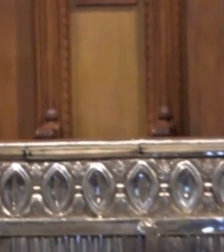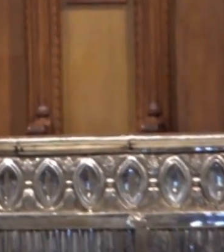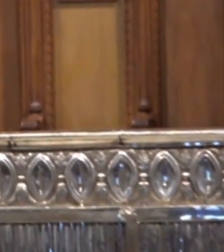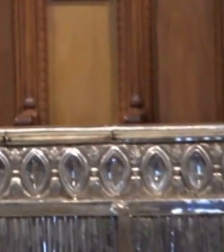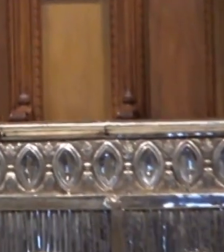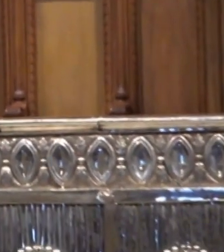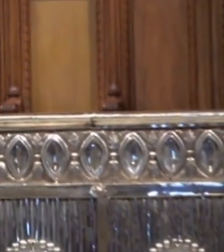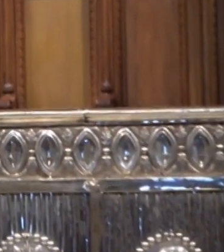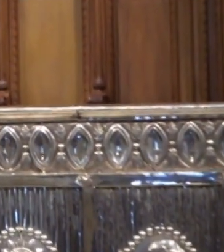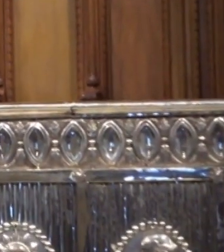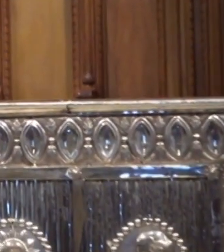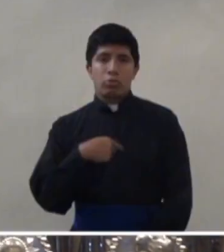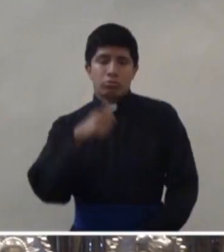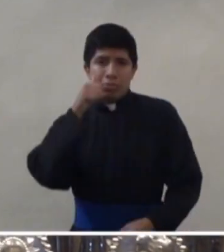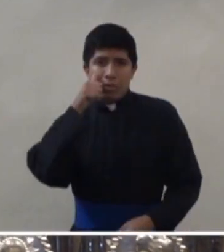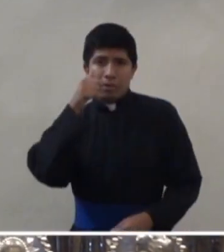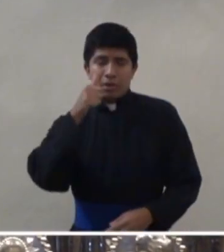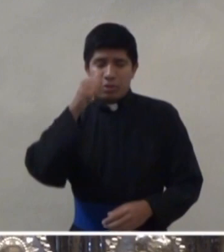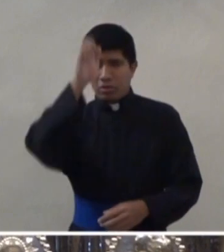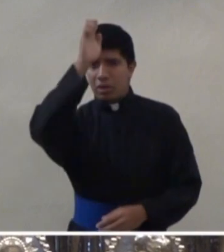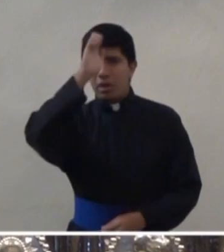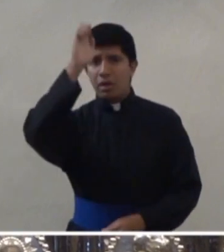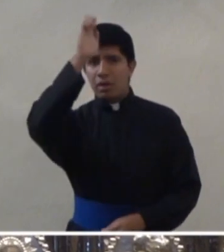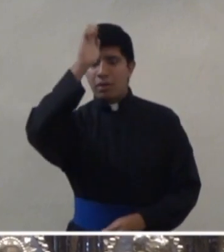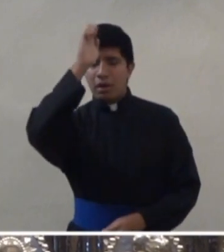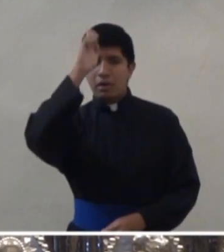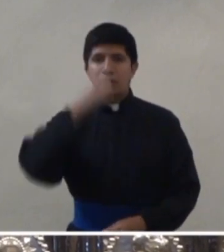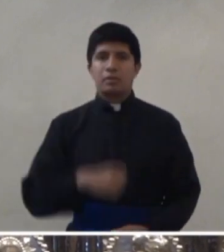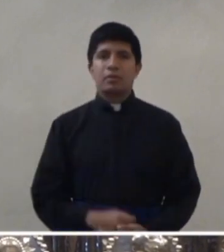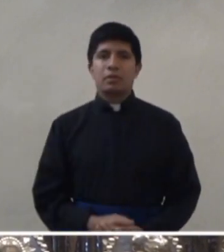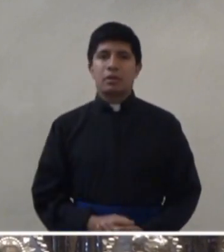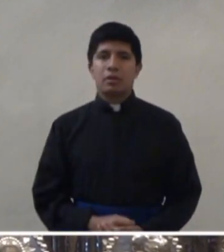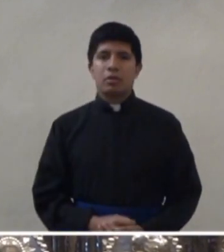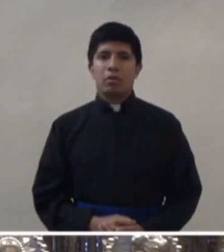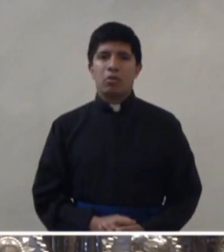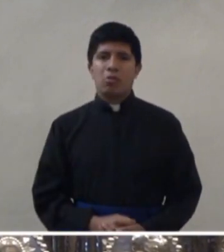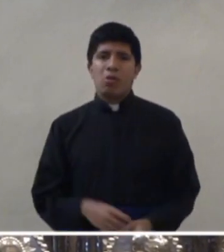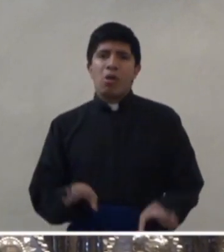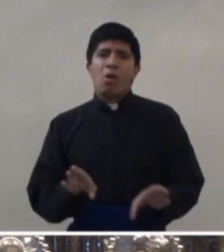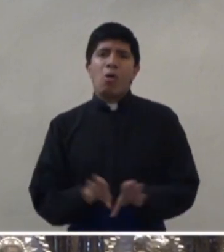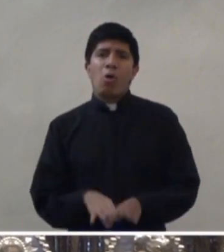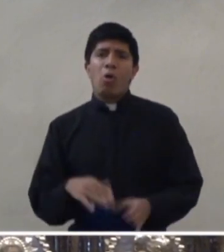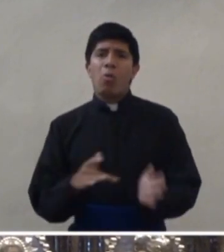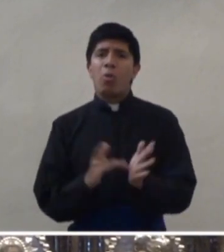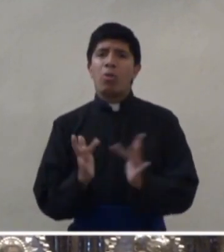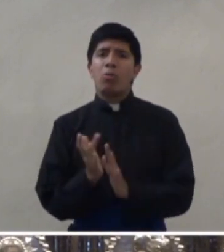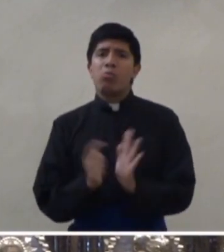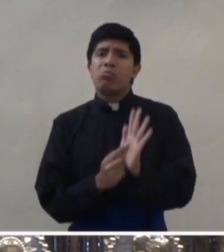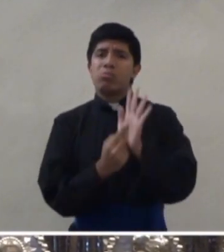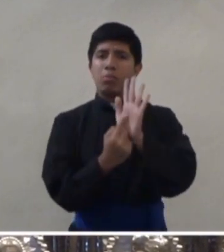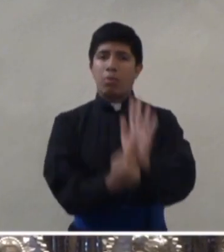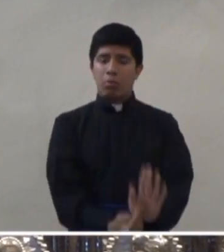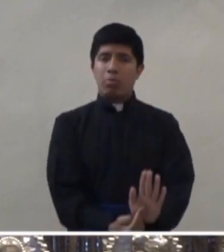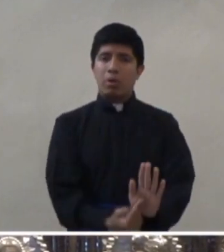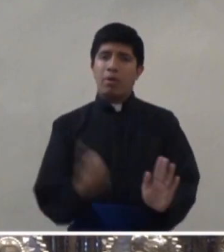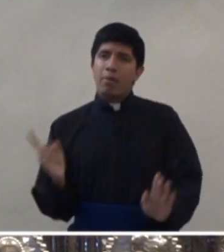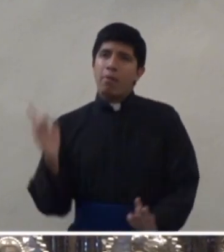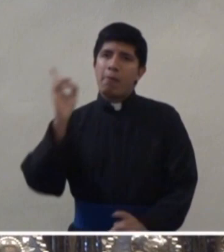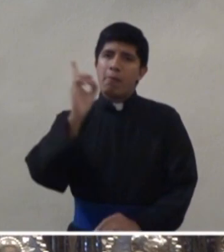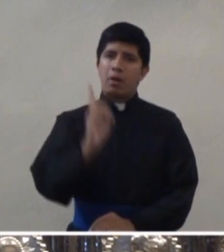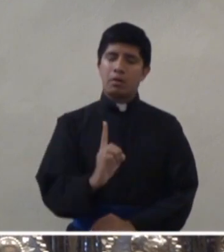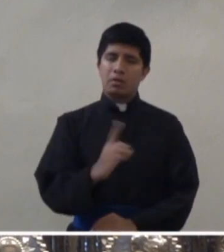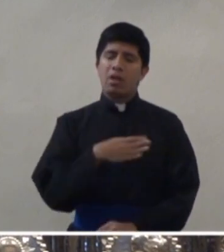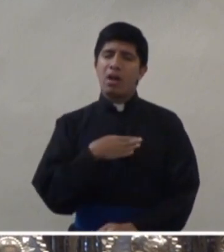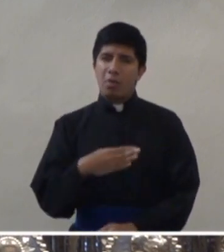Hemos escuchado en el Evangelio cómo Jesús se nos presenta como